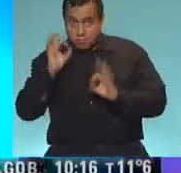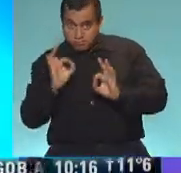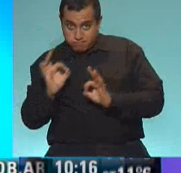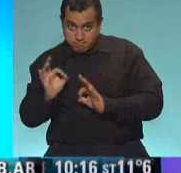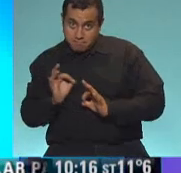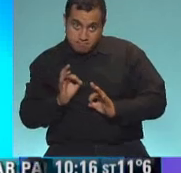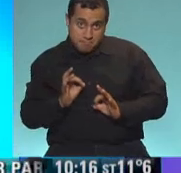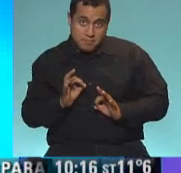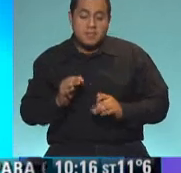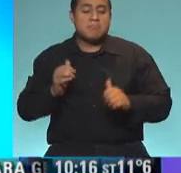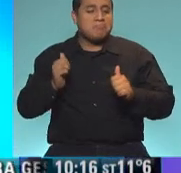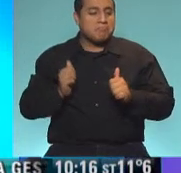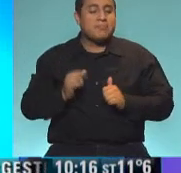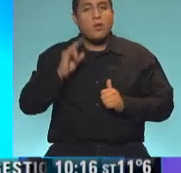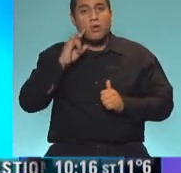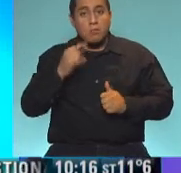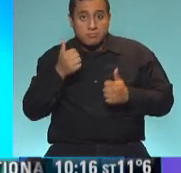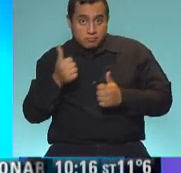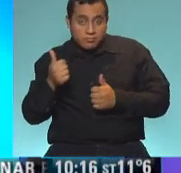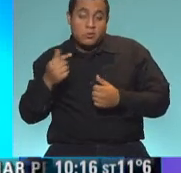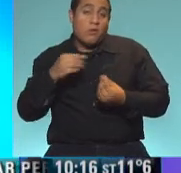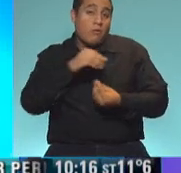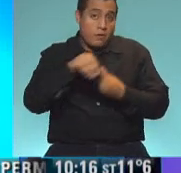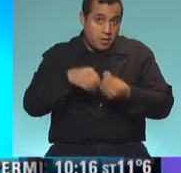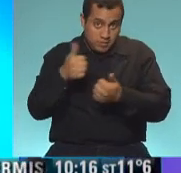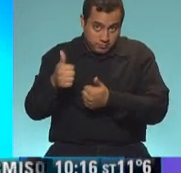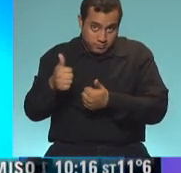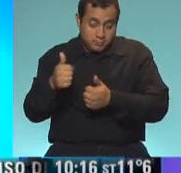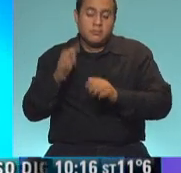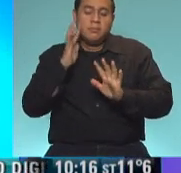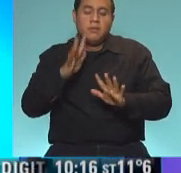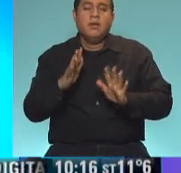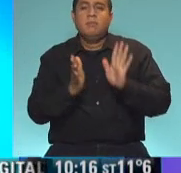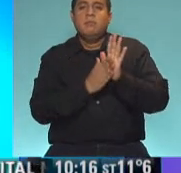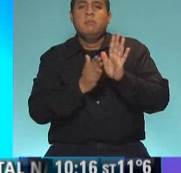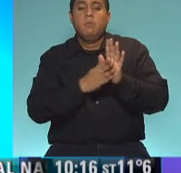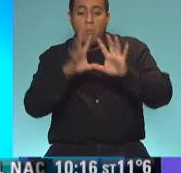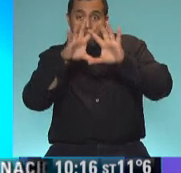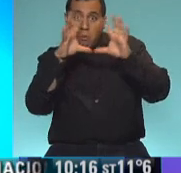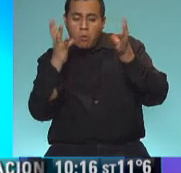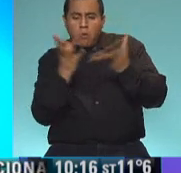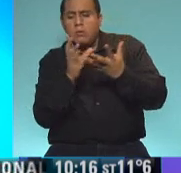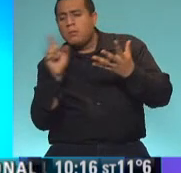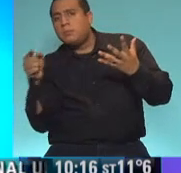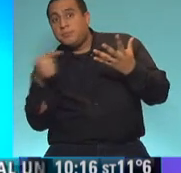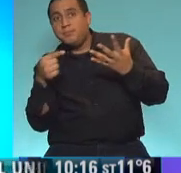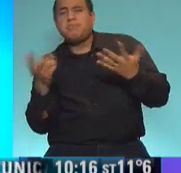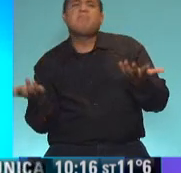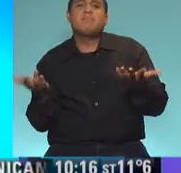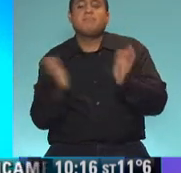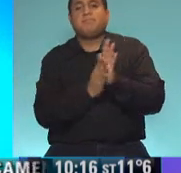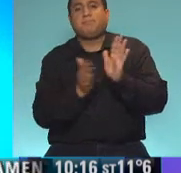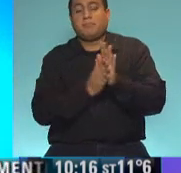las chicas, encontraron un lugarcito cómodo, la familia. Bien, se llama Del otro lado del mundo. Ojos bien atentos, que